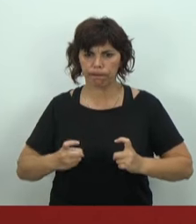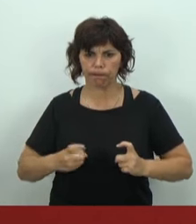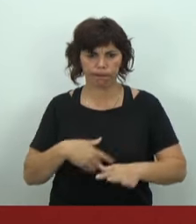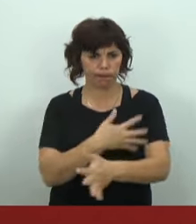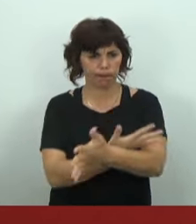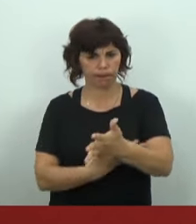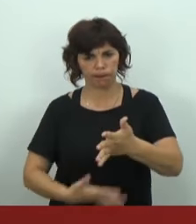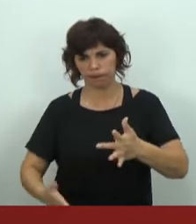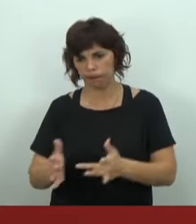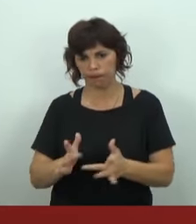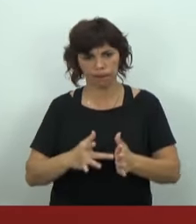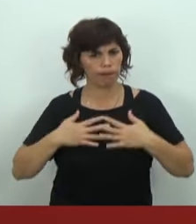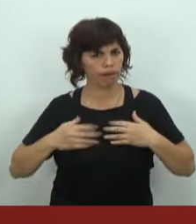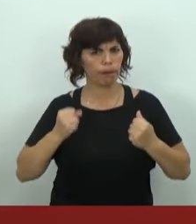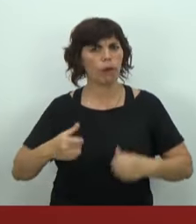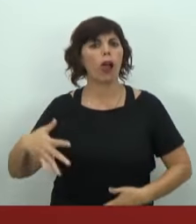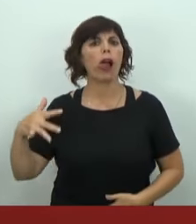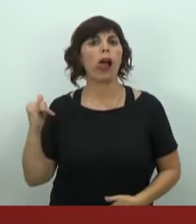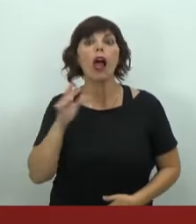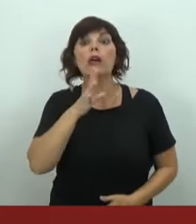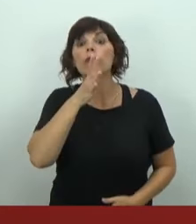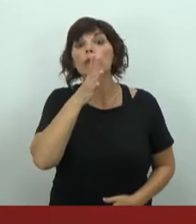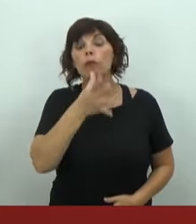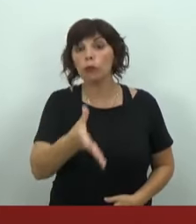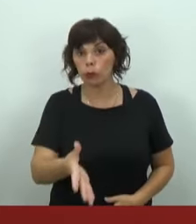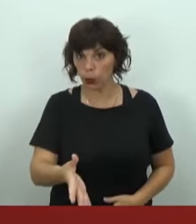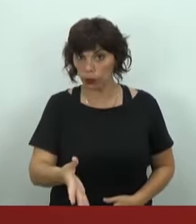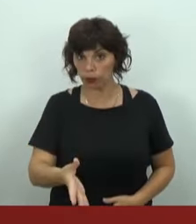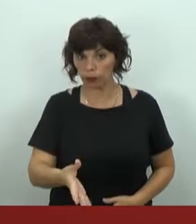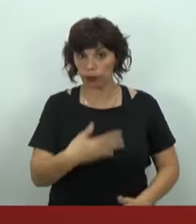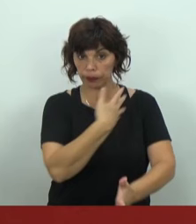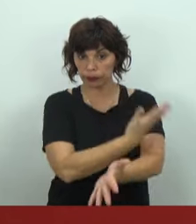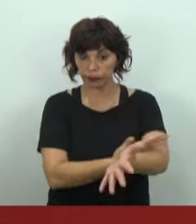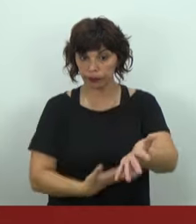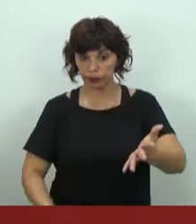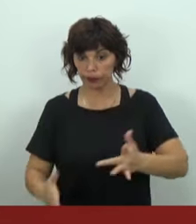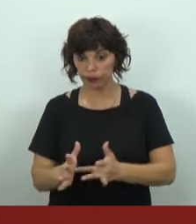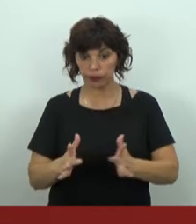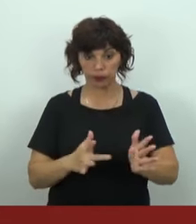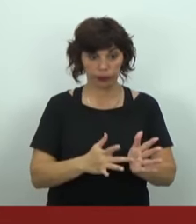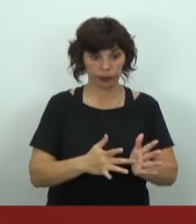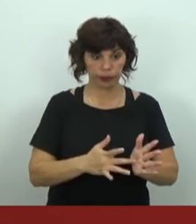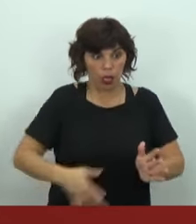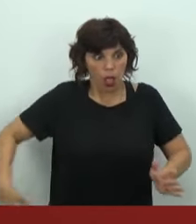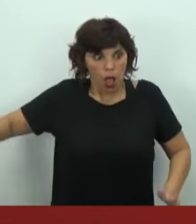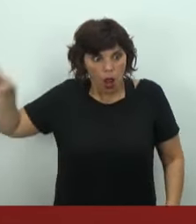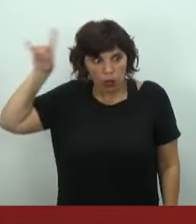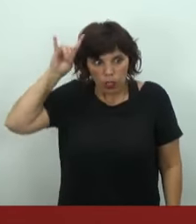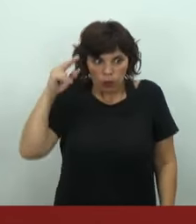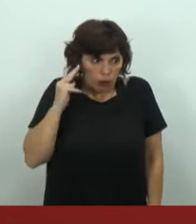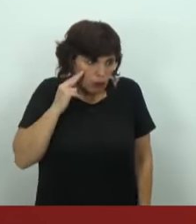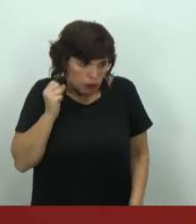sangre de Jesucristo tiene tanto poder. ¿Por qué la sangre de Jesucristo deja temblar los demonios